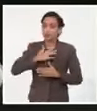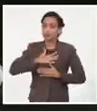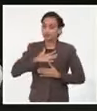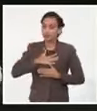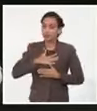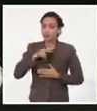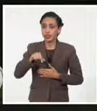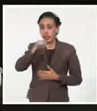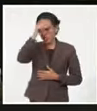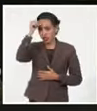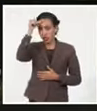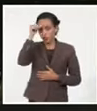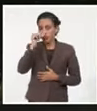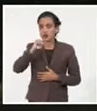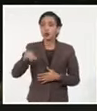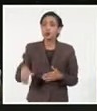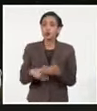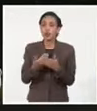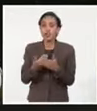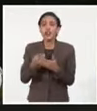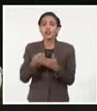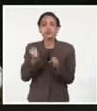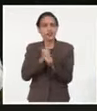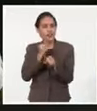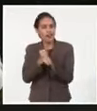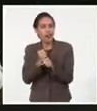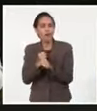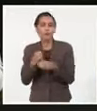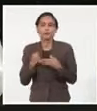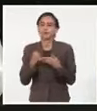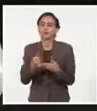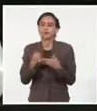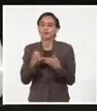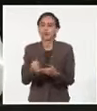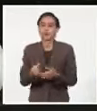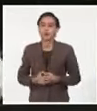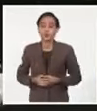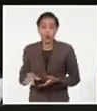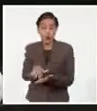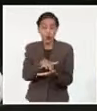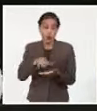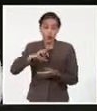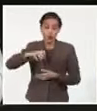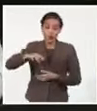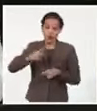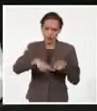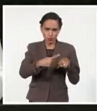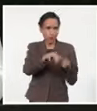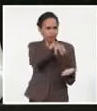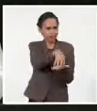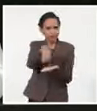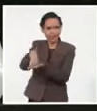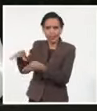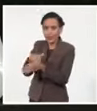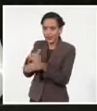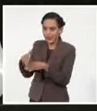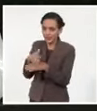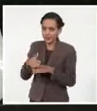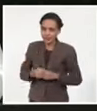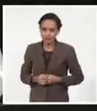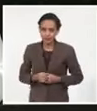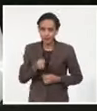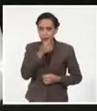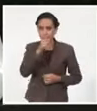hicieron de este domingo una jornada productiva en el despalillo Niñita Valdés de Pinar del Río, entre otros lugares. La periodista Alina